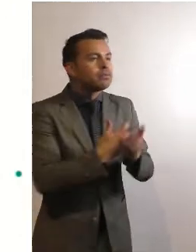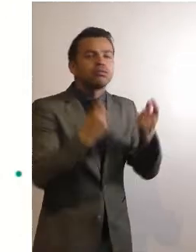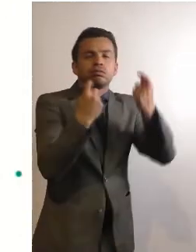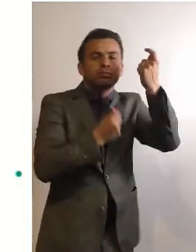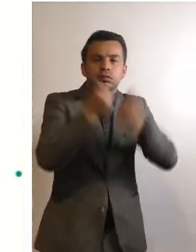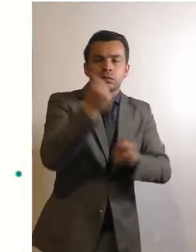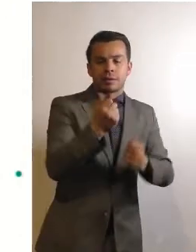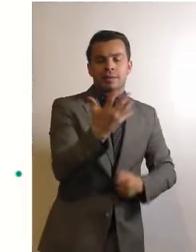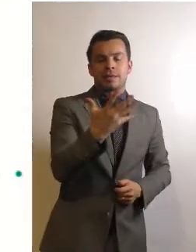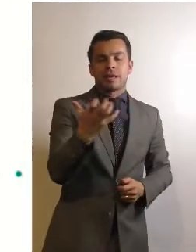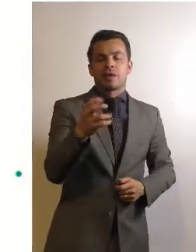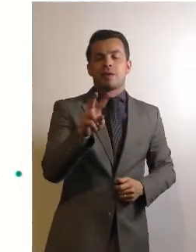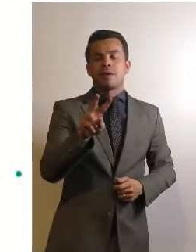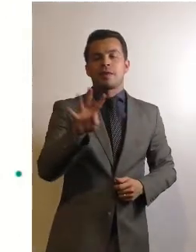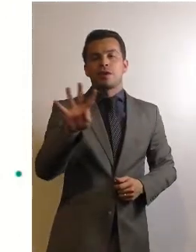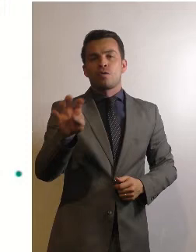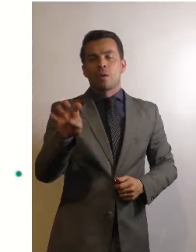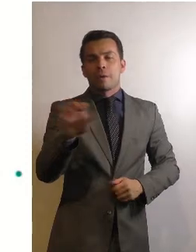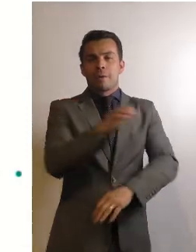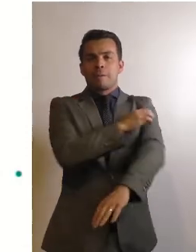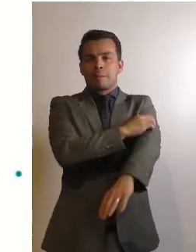529.833.000 pesos.